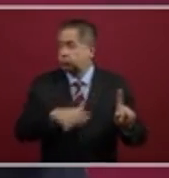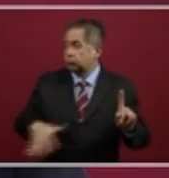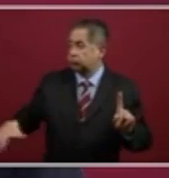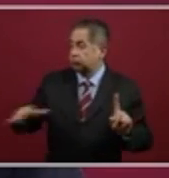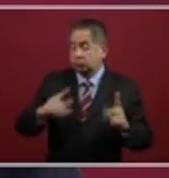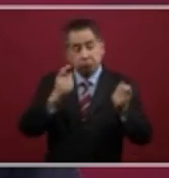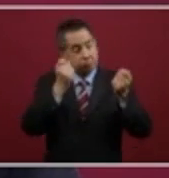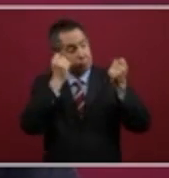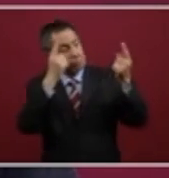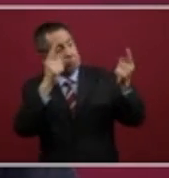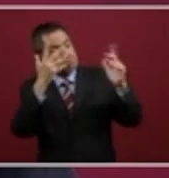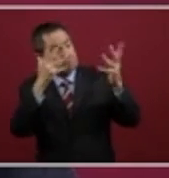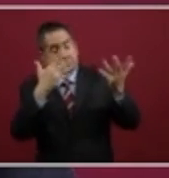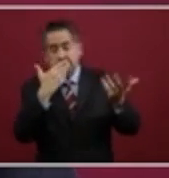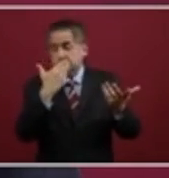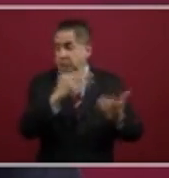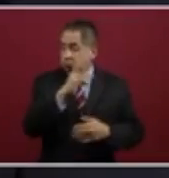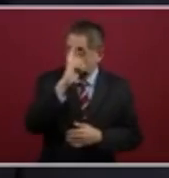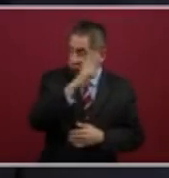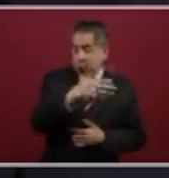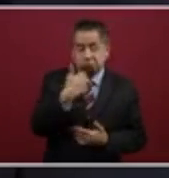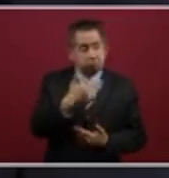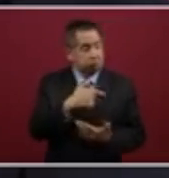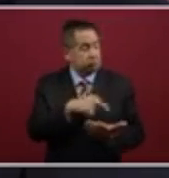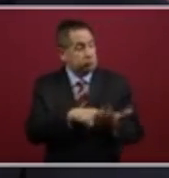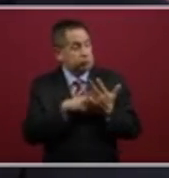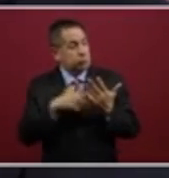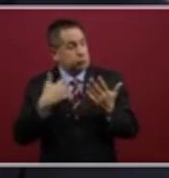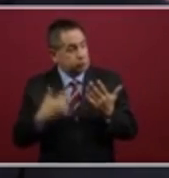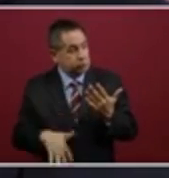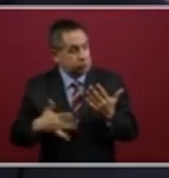reconocido, se le ponía de ejemplo.